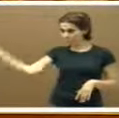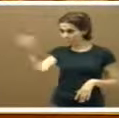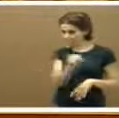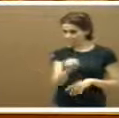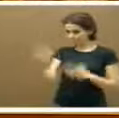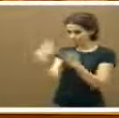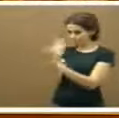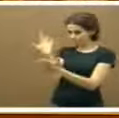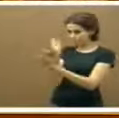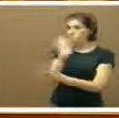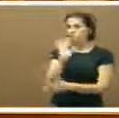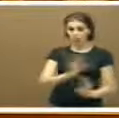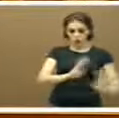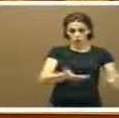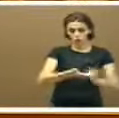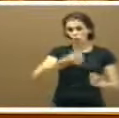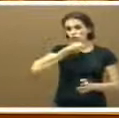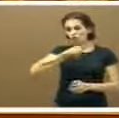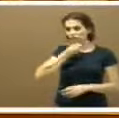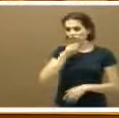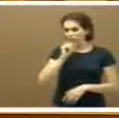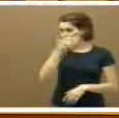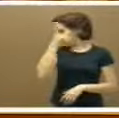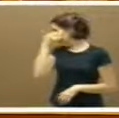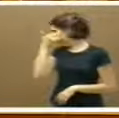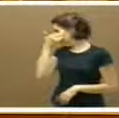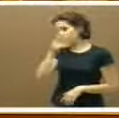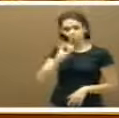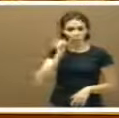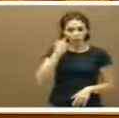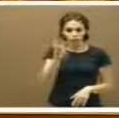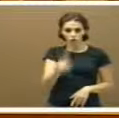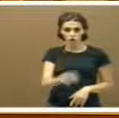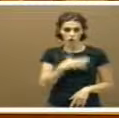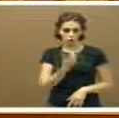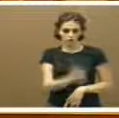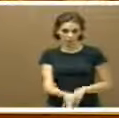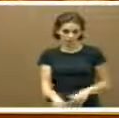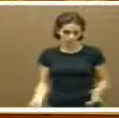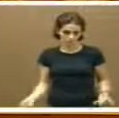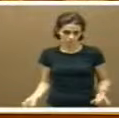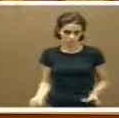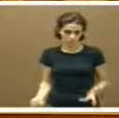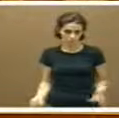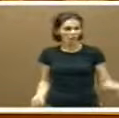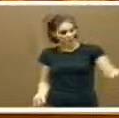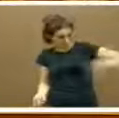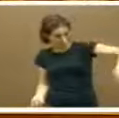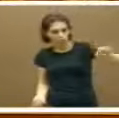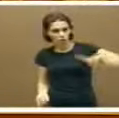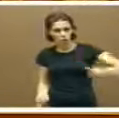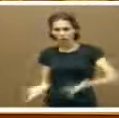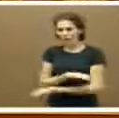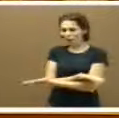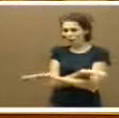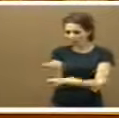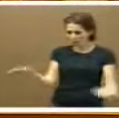no se quieren dar cuenta. Aunque, claro, si es que no creían en esta región.